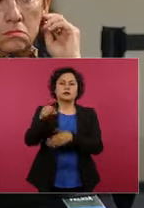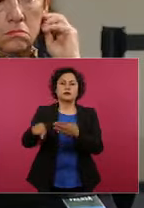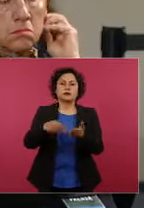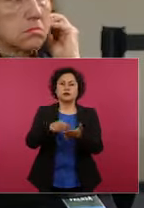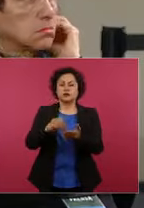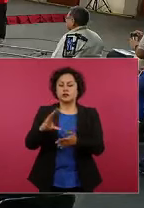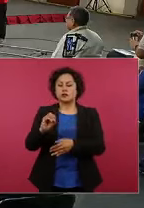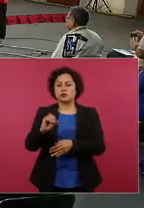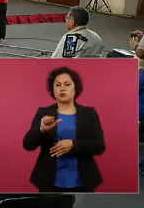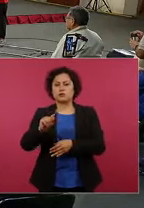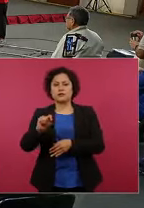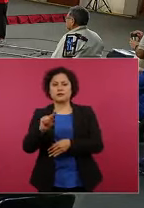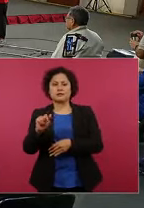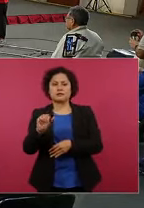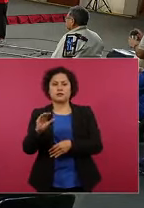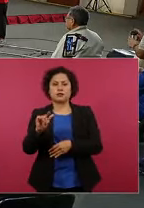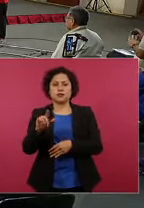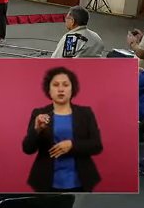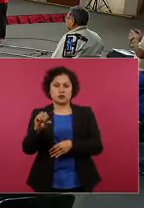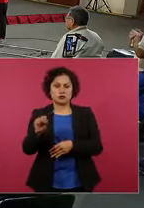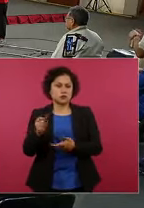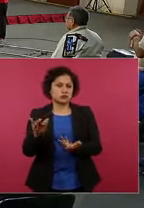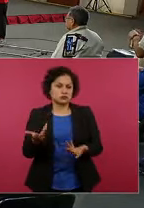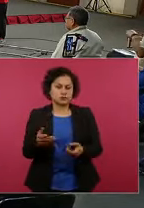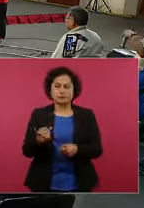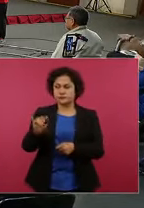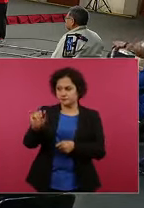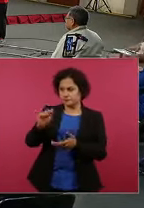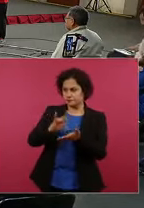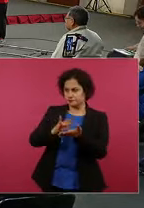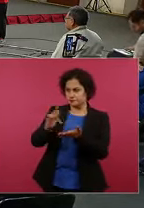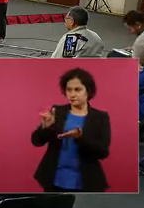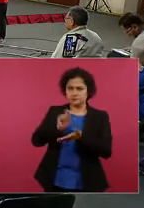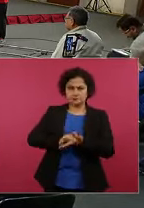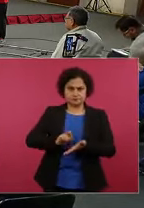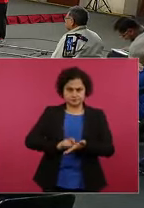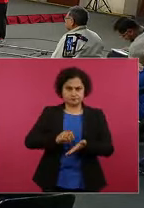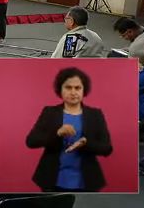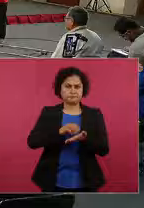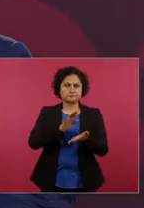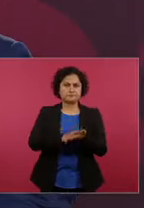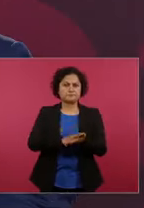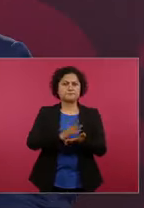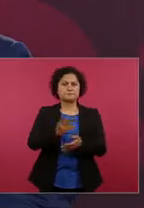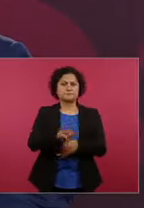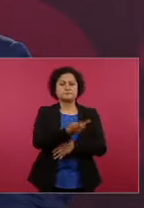nota. Aprovecho para comentarles que